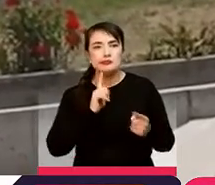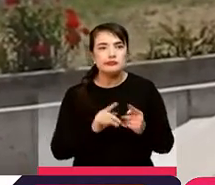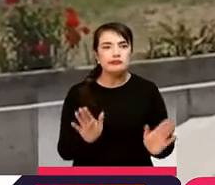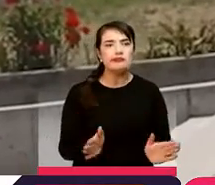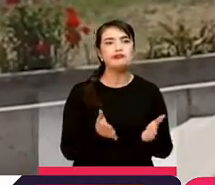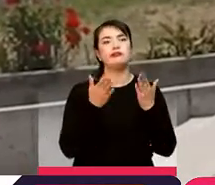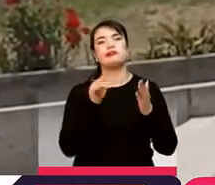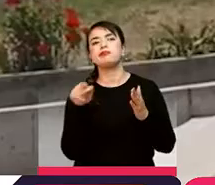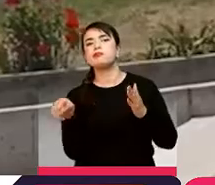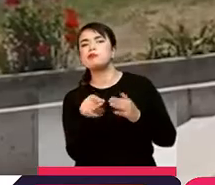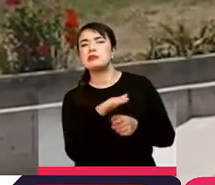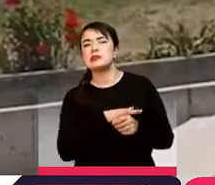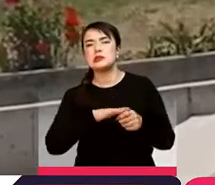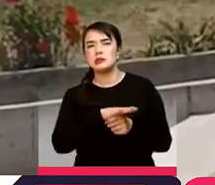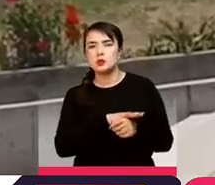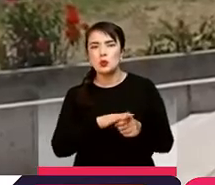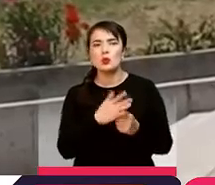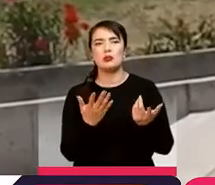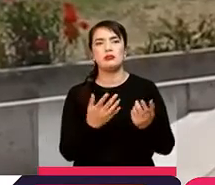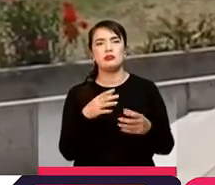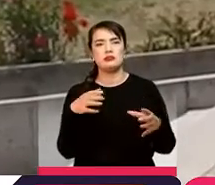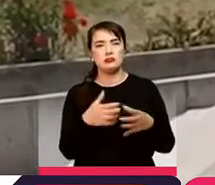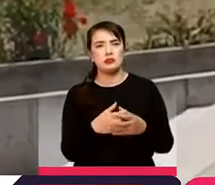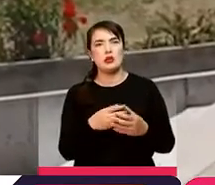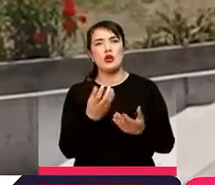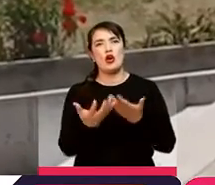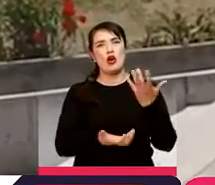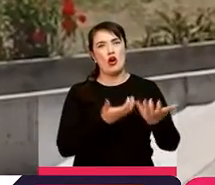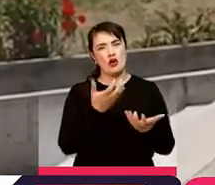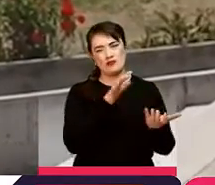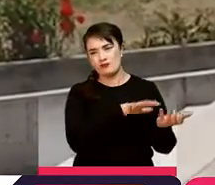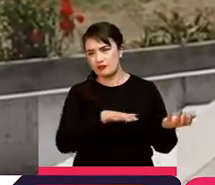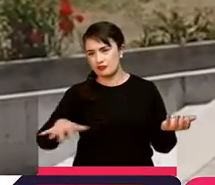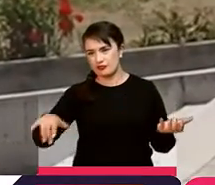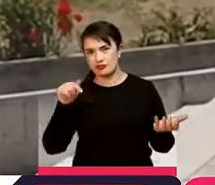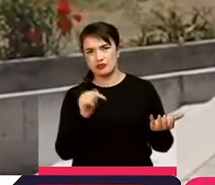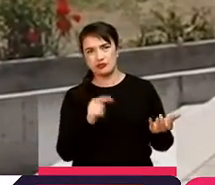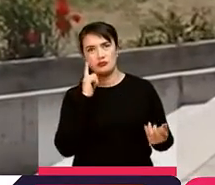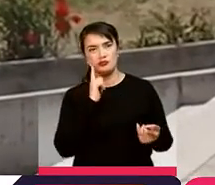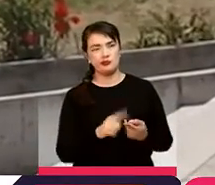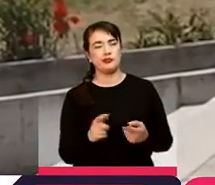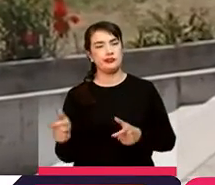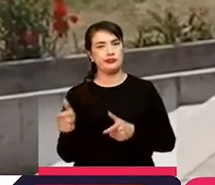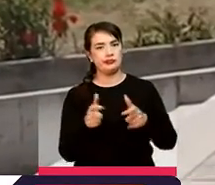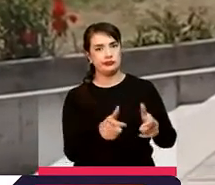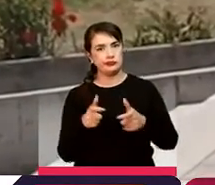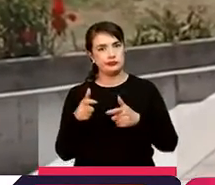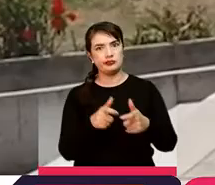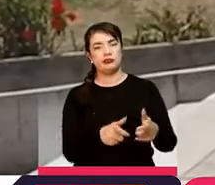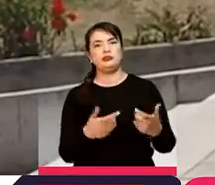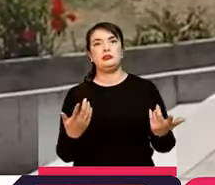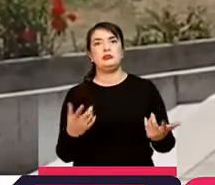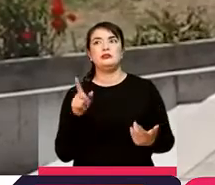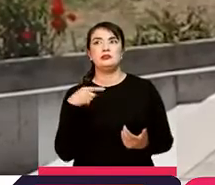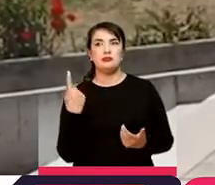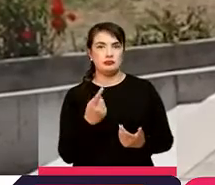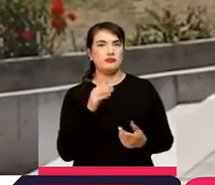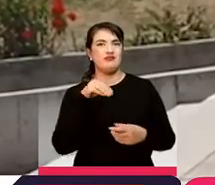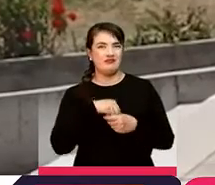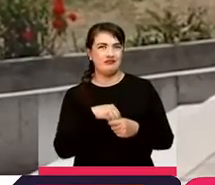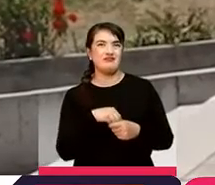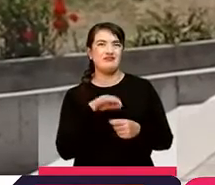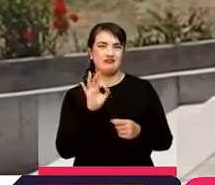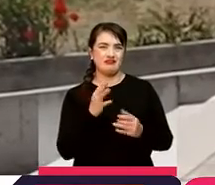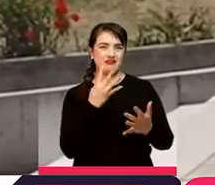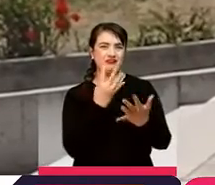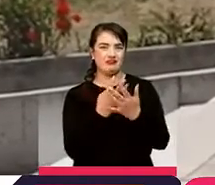las condiciones del casino para la alimentación de uno de los xiv de los complejos que hacen parte de este